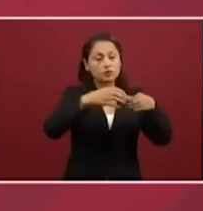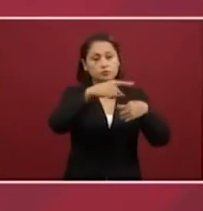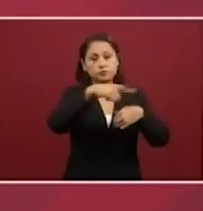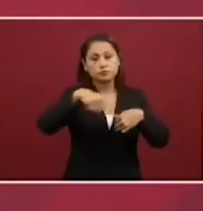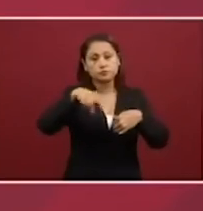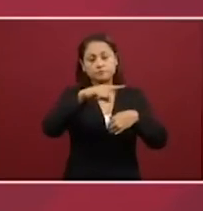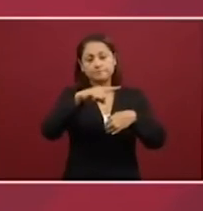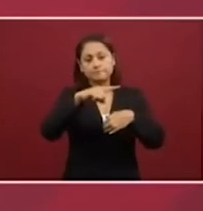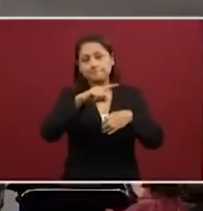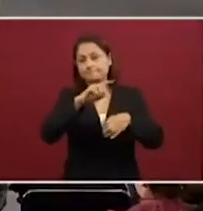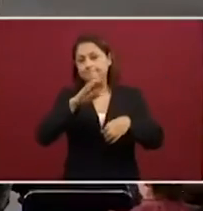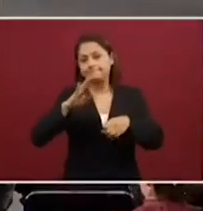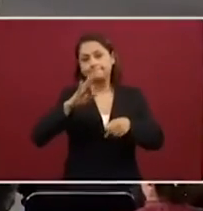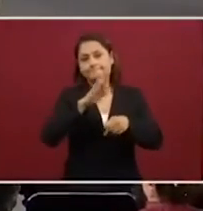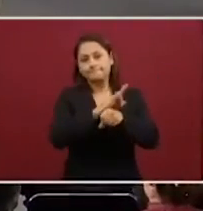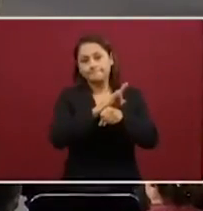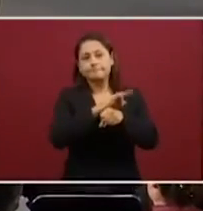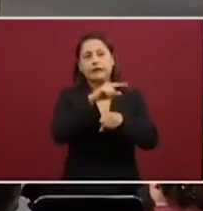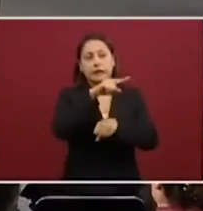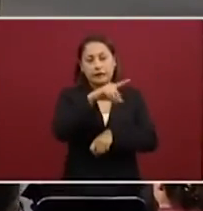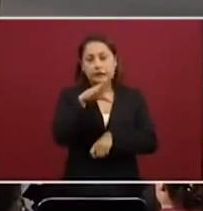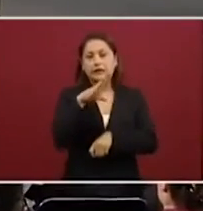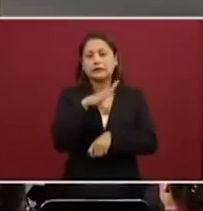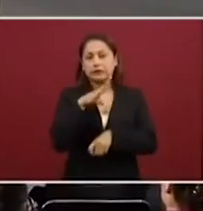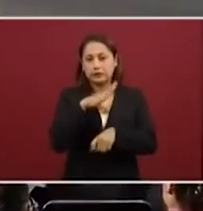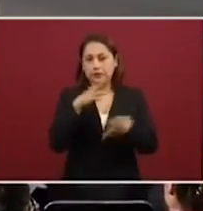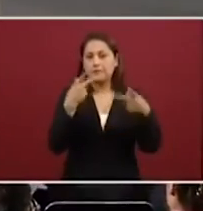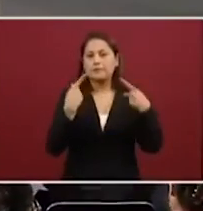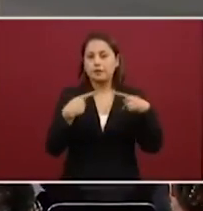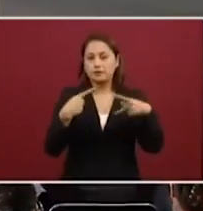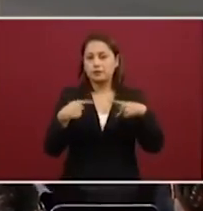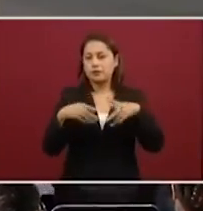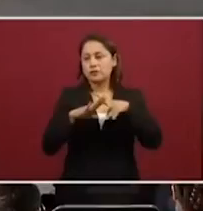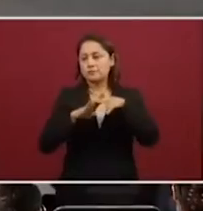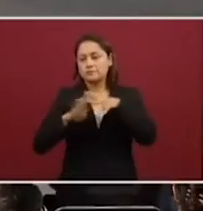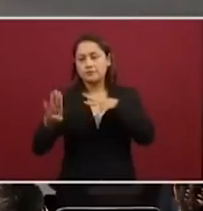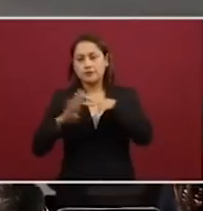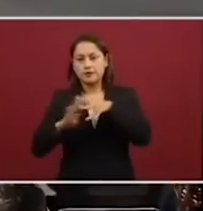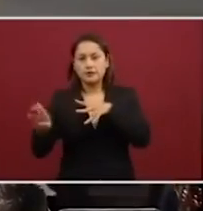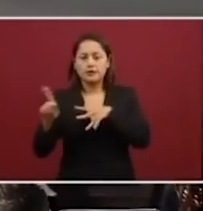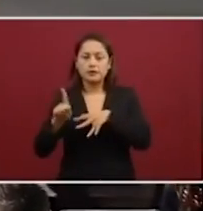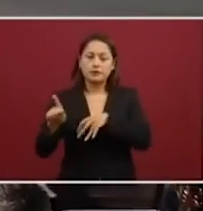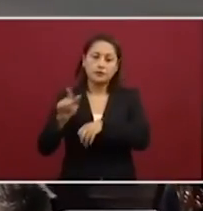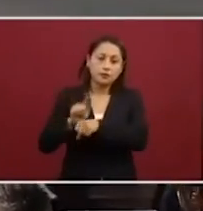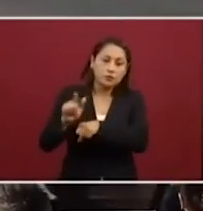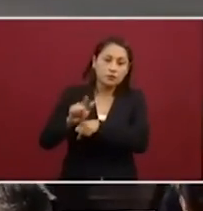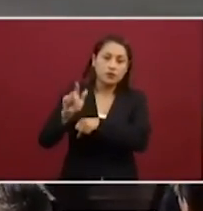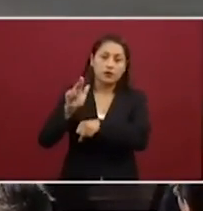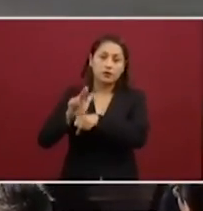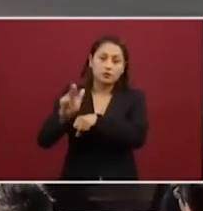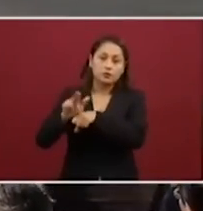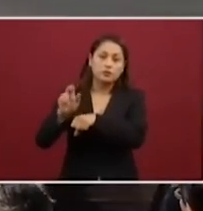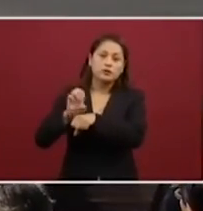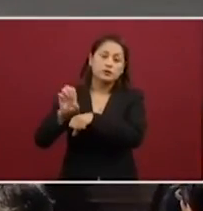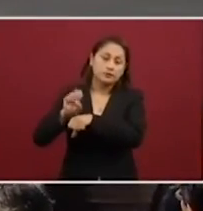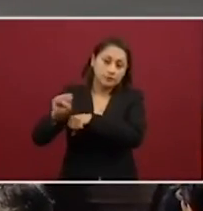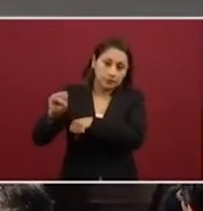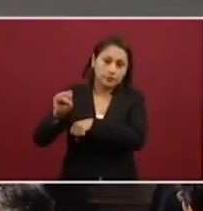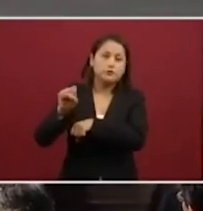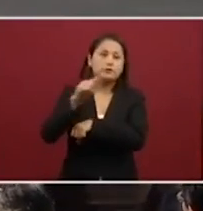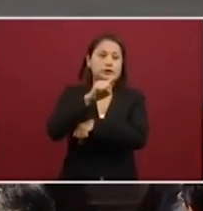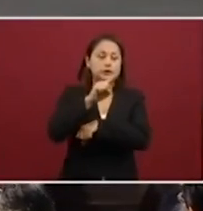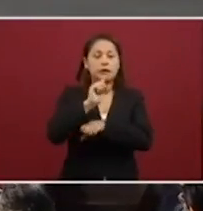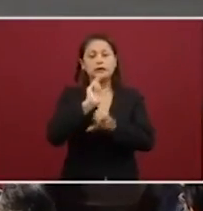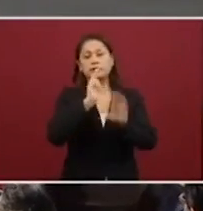personas centroamericanos de los 3 países principalmente, Guatemala, Honduras y El Salvador, esperando por su